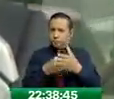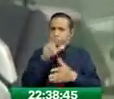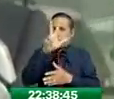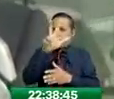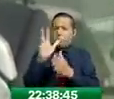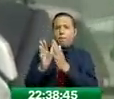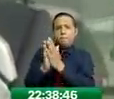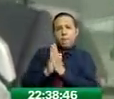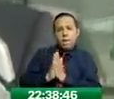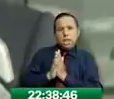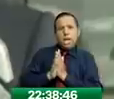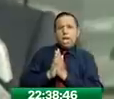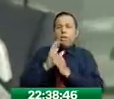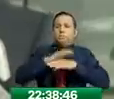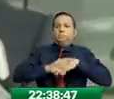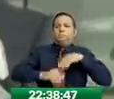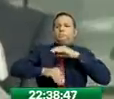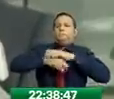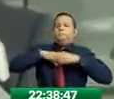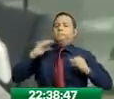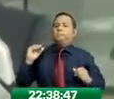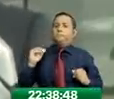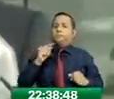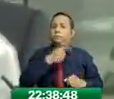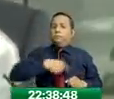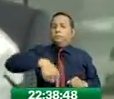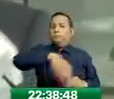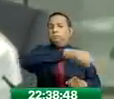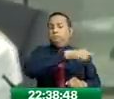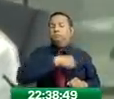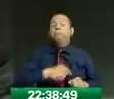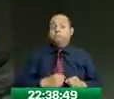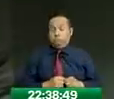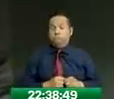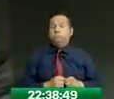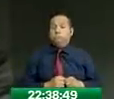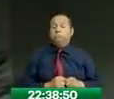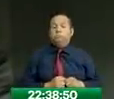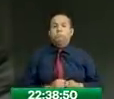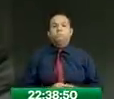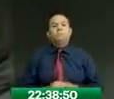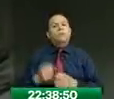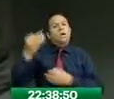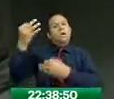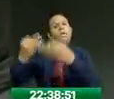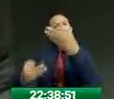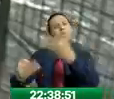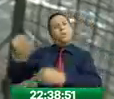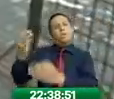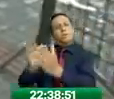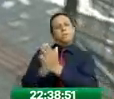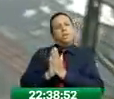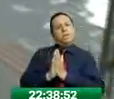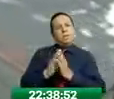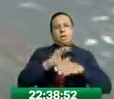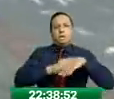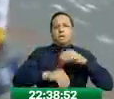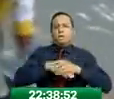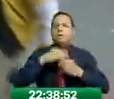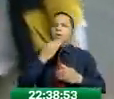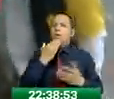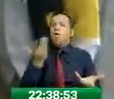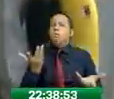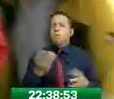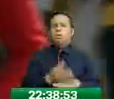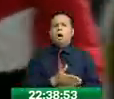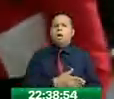que dan cuenta a que se ratifique el estado de inocencia de nuestro defendido. Audiencia de apelación por el delito de cohecho, que sin duda en más